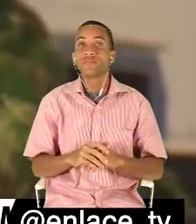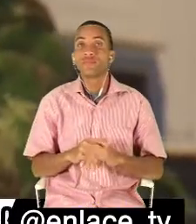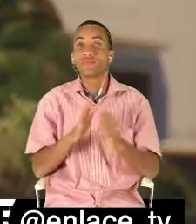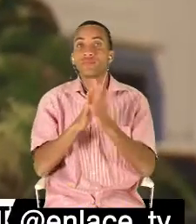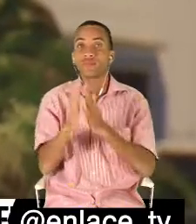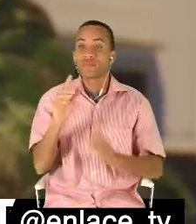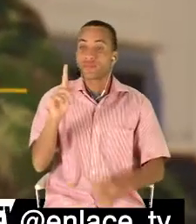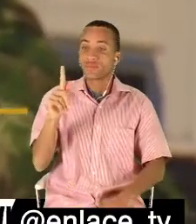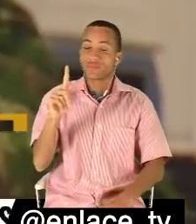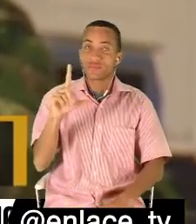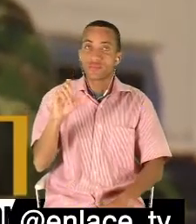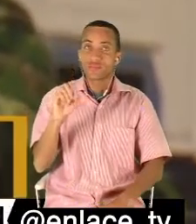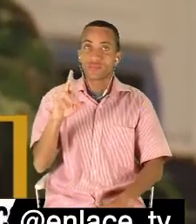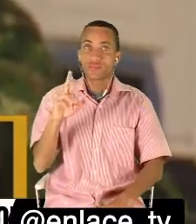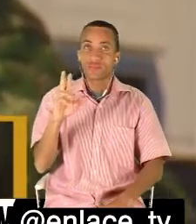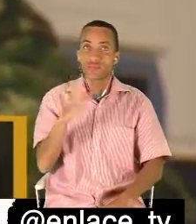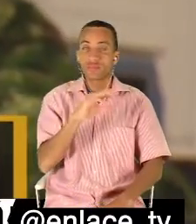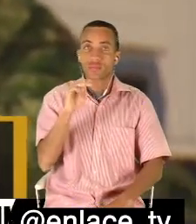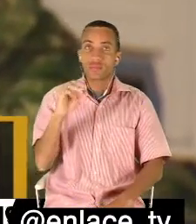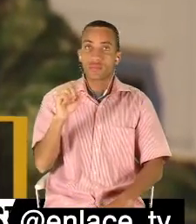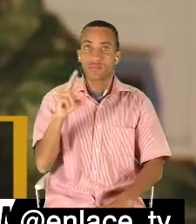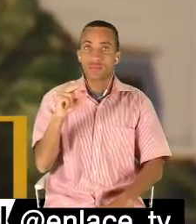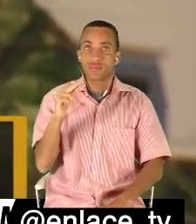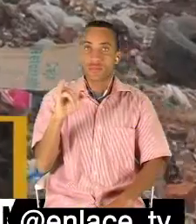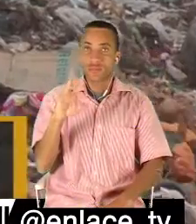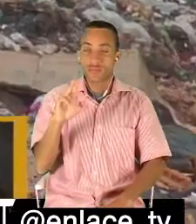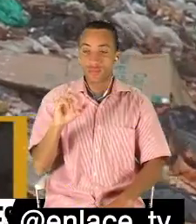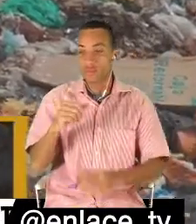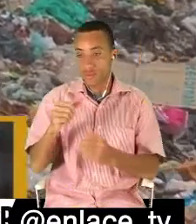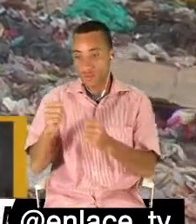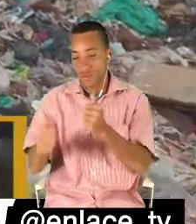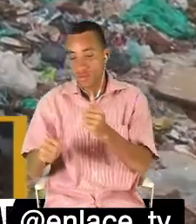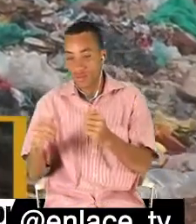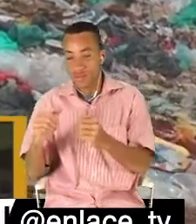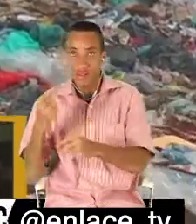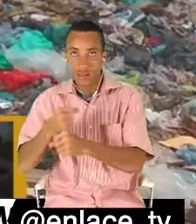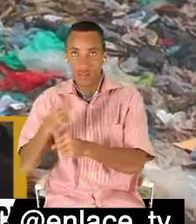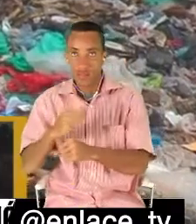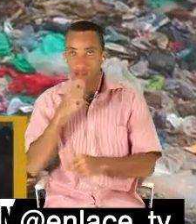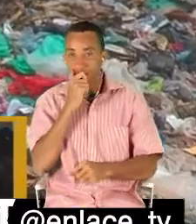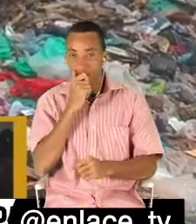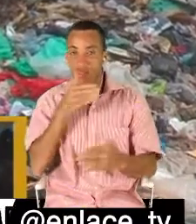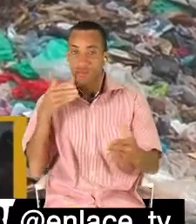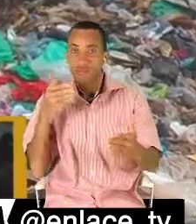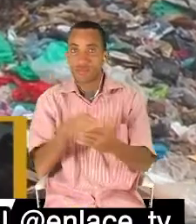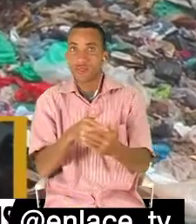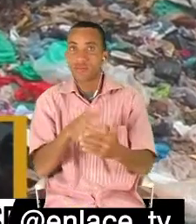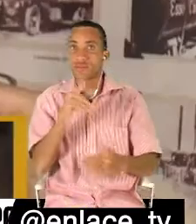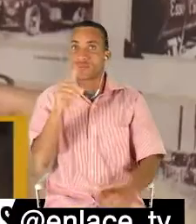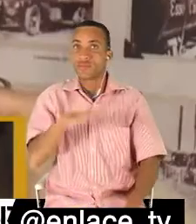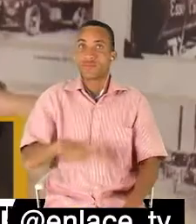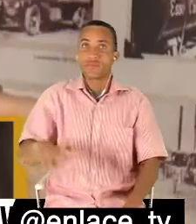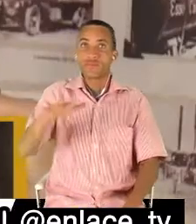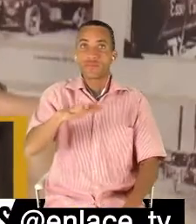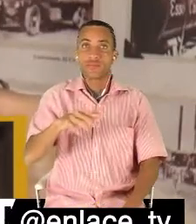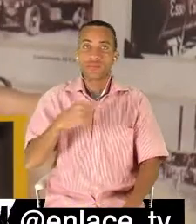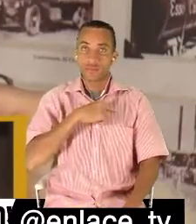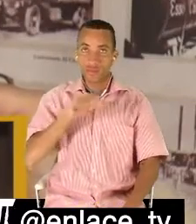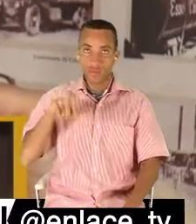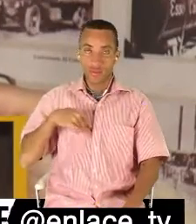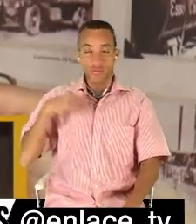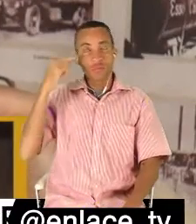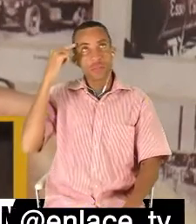María Rangel Guerrero, indicó que su despacho estudia la posibilidad de demandar el decreto de emergencia sanitaria vigente en este municipio. Nosotros estamos pensando